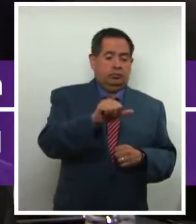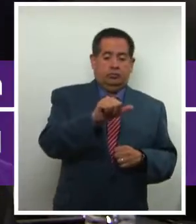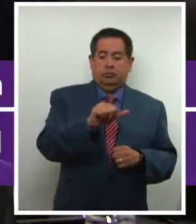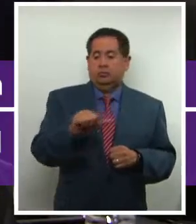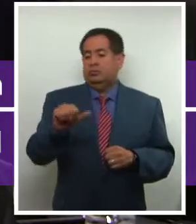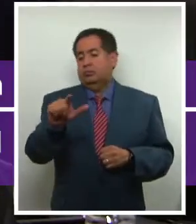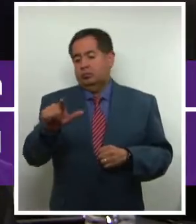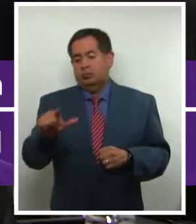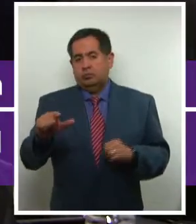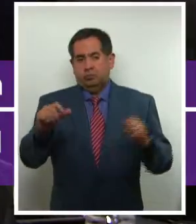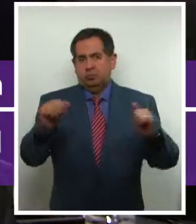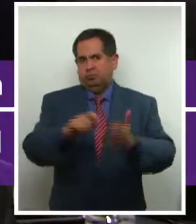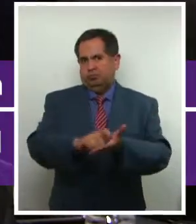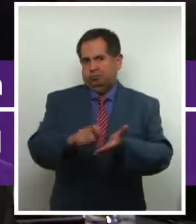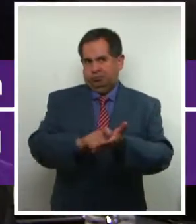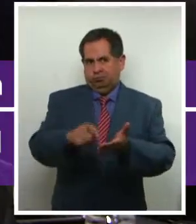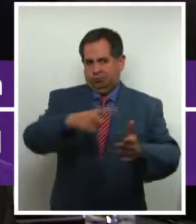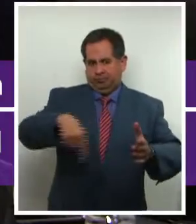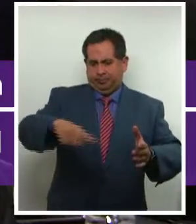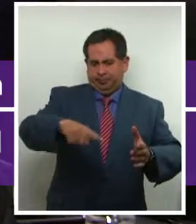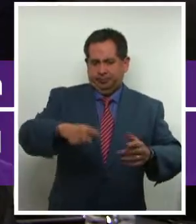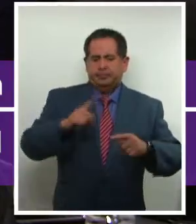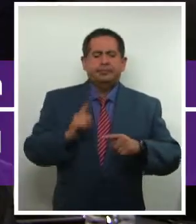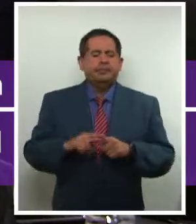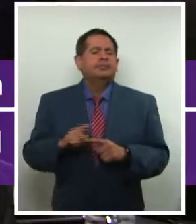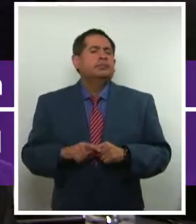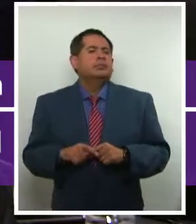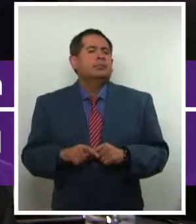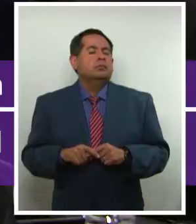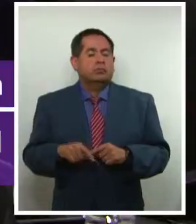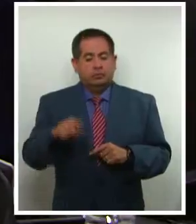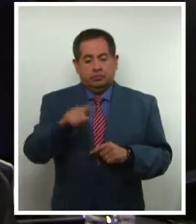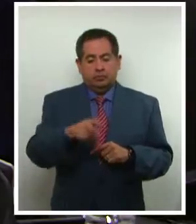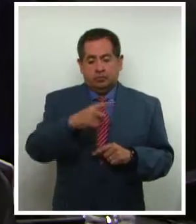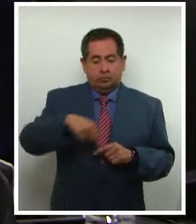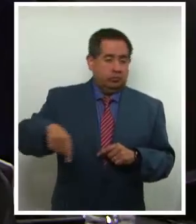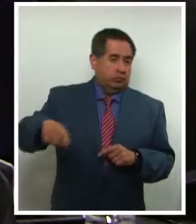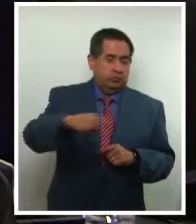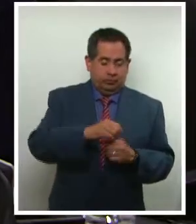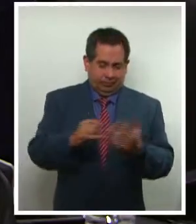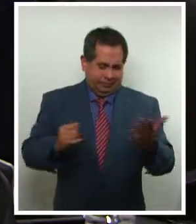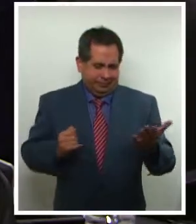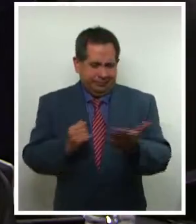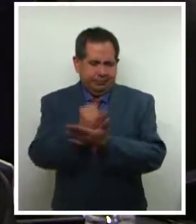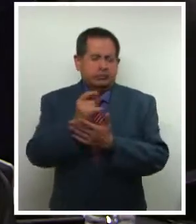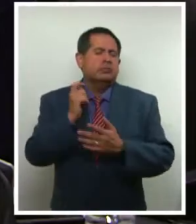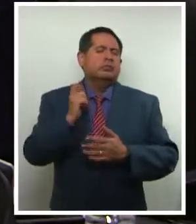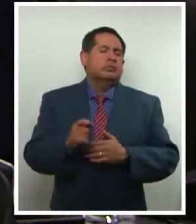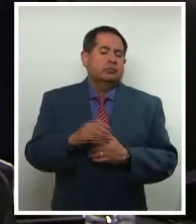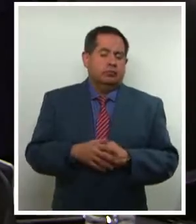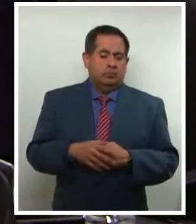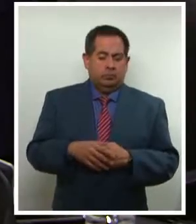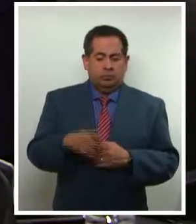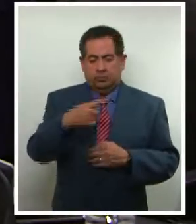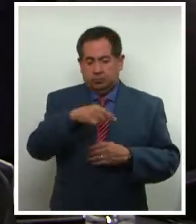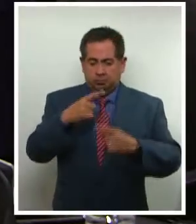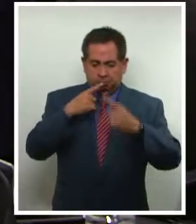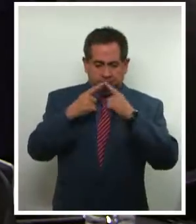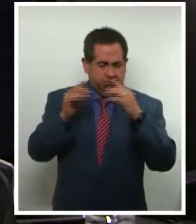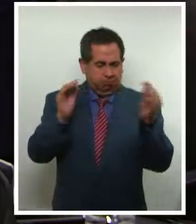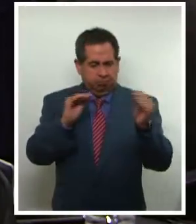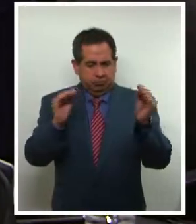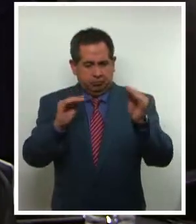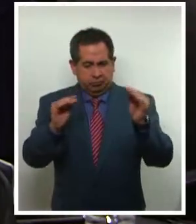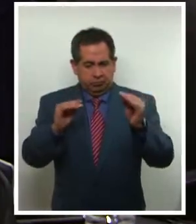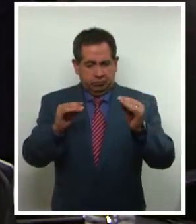1916-1917. La sabiduría de constituyentes que decidieron que sus debates hablaran por